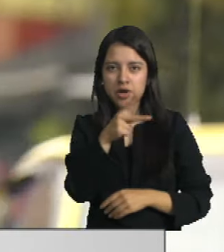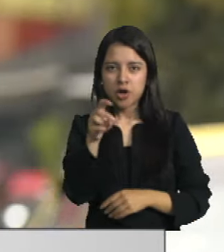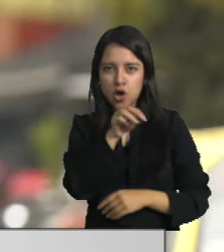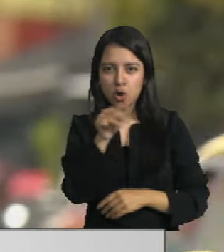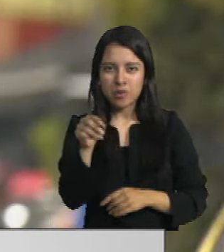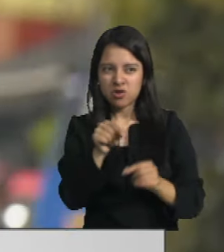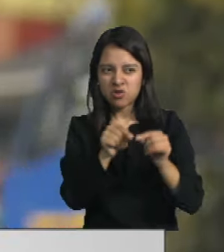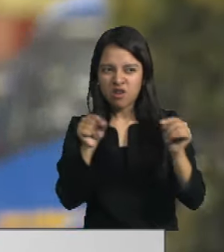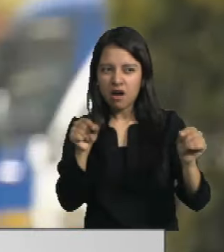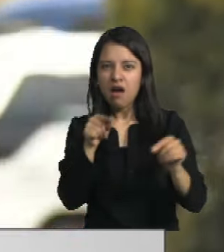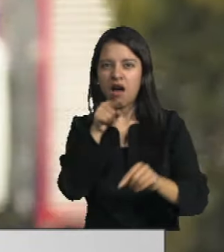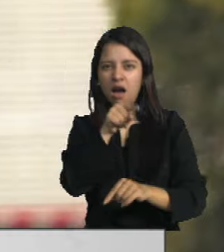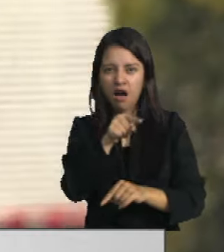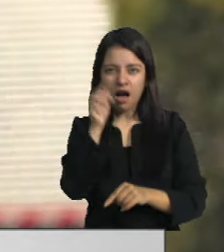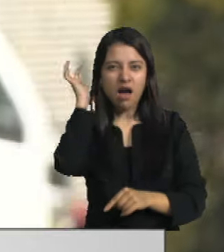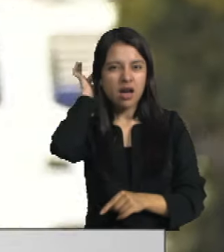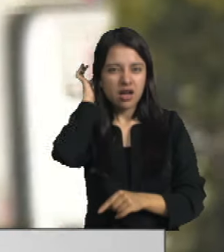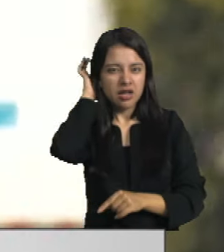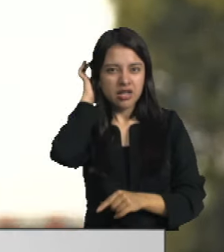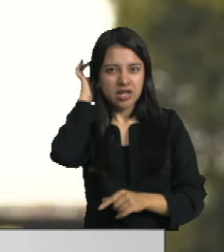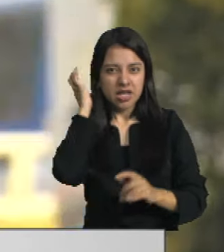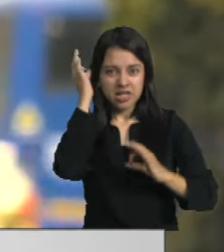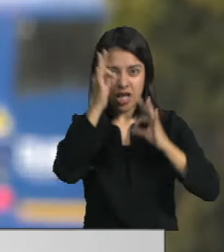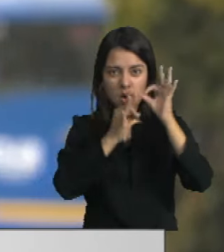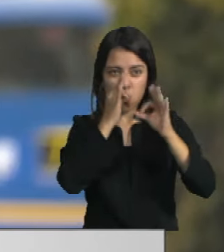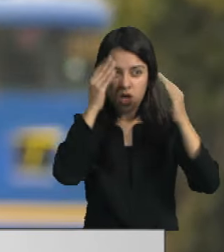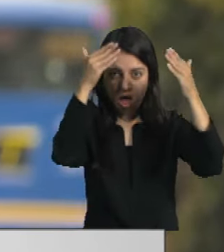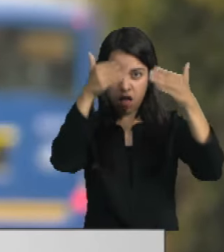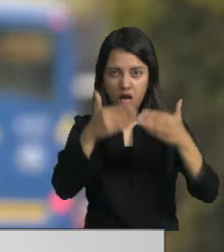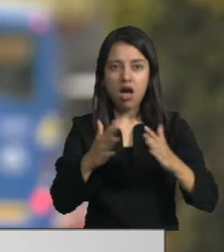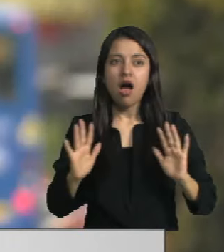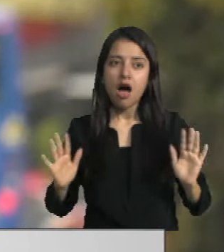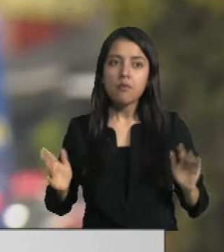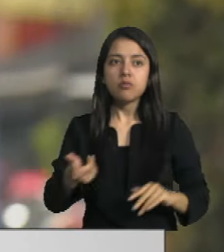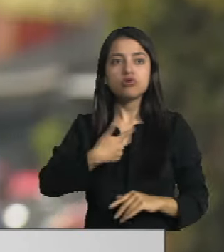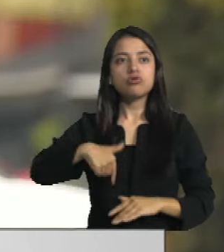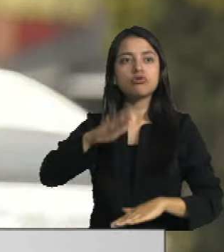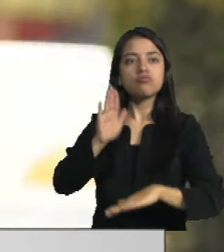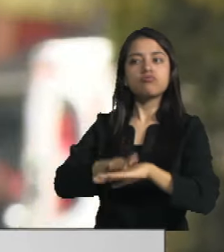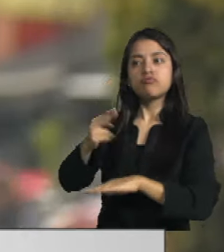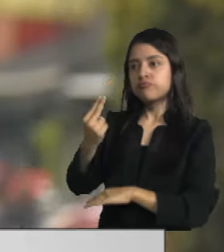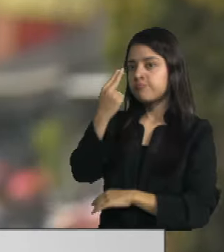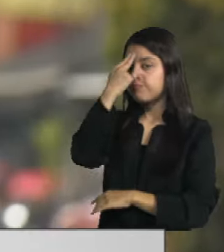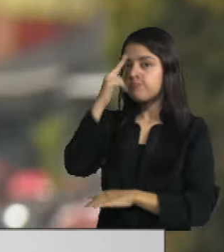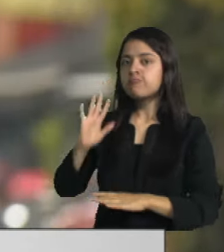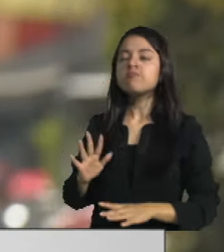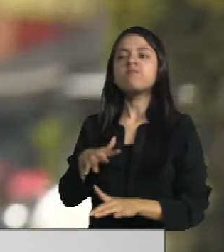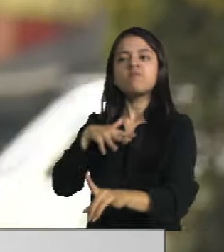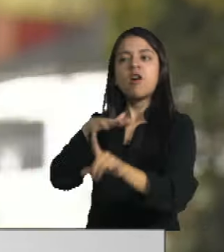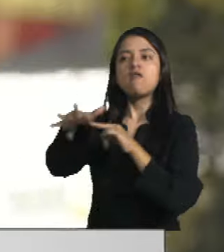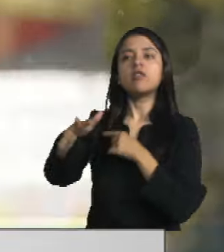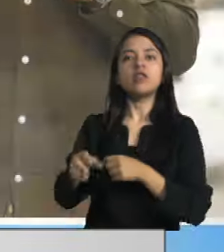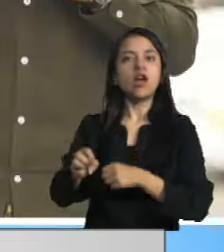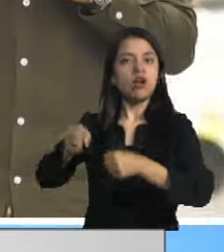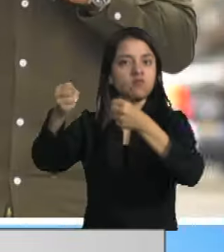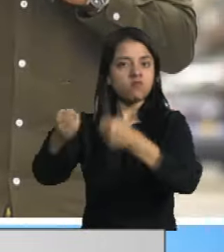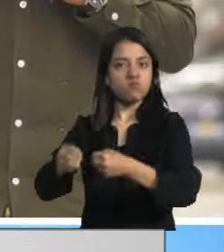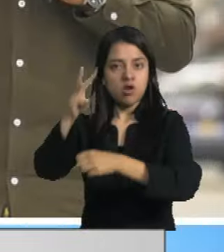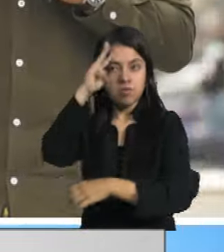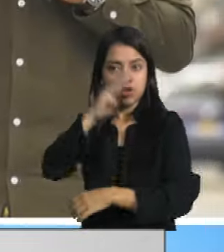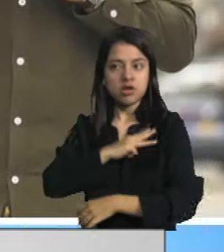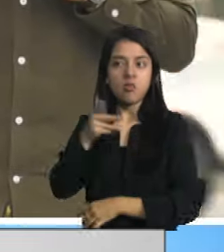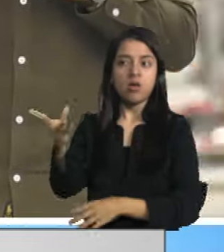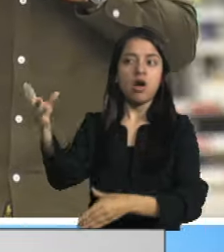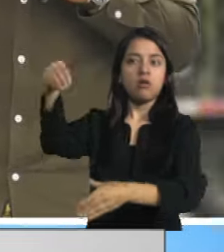comillas, está justificando el Ejército de Liberación Nacional este atentado terrorista, porque según ellos las fuerzas militares están custodiando a